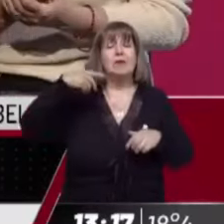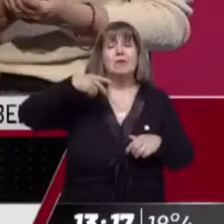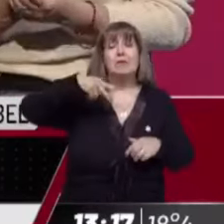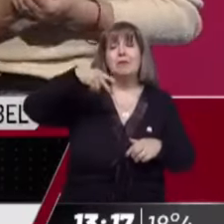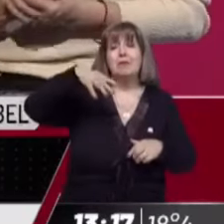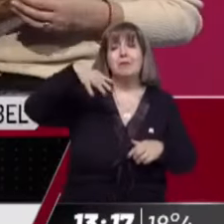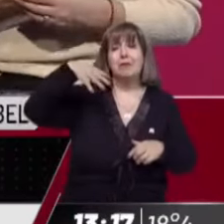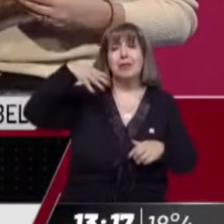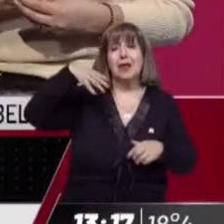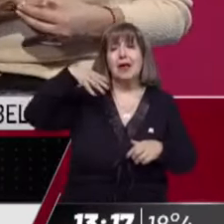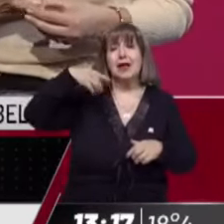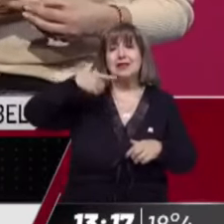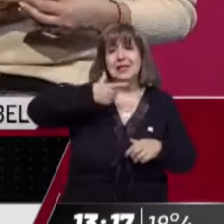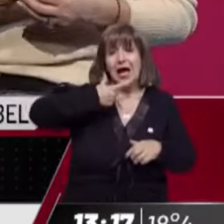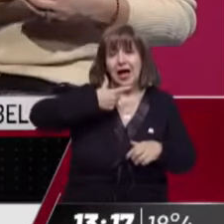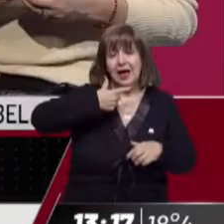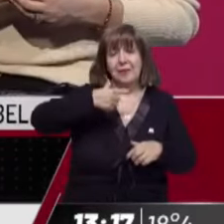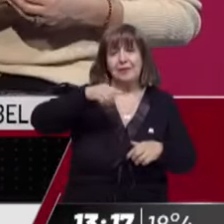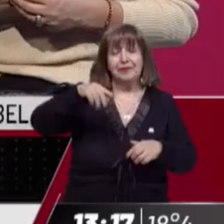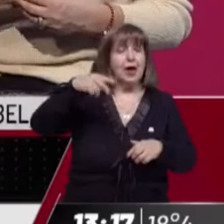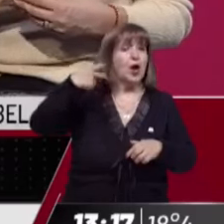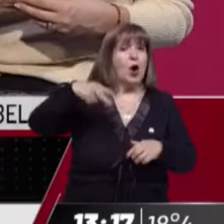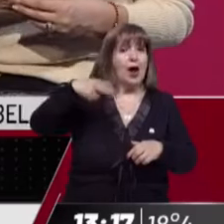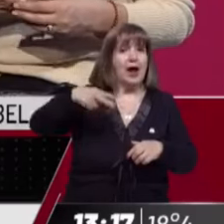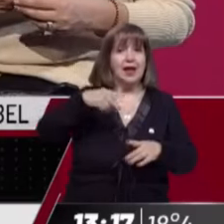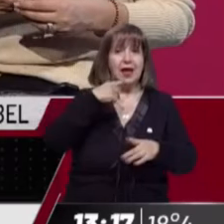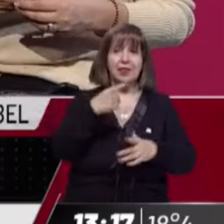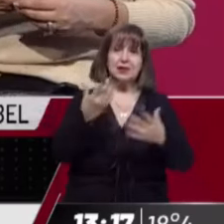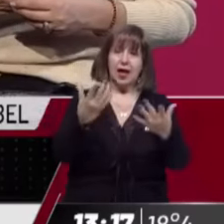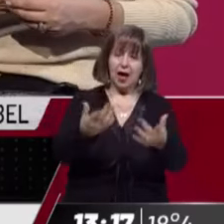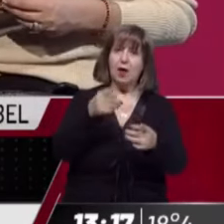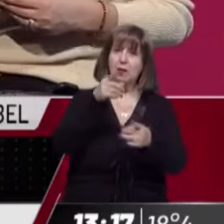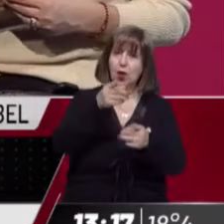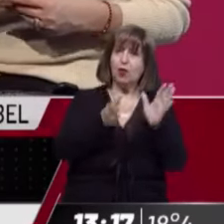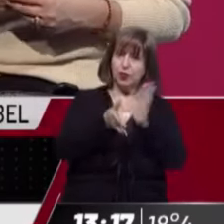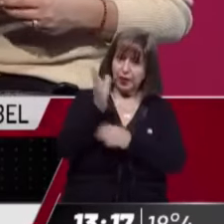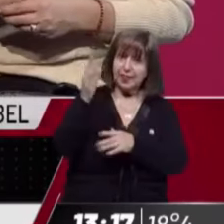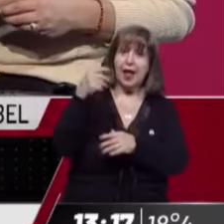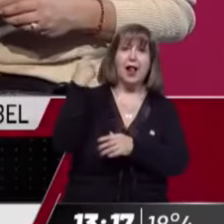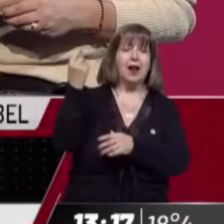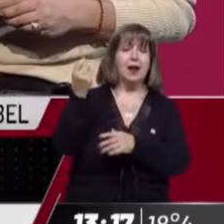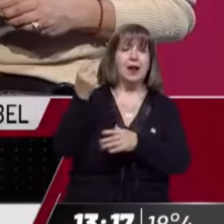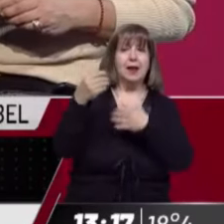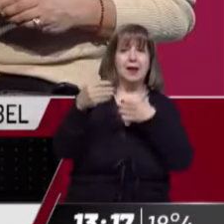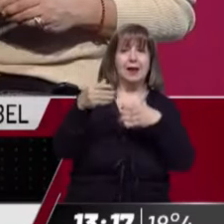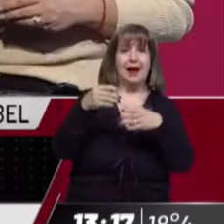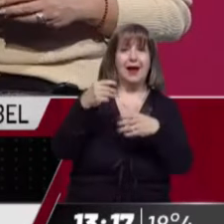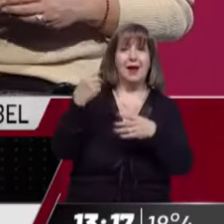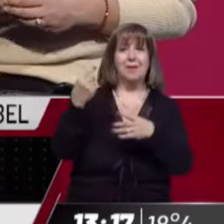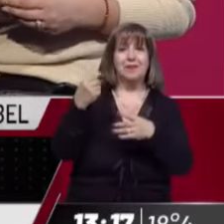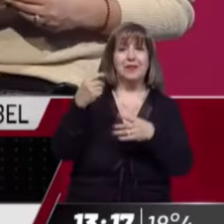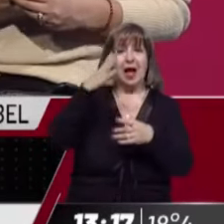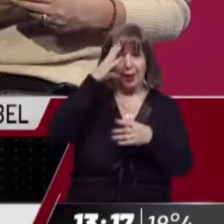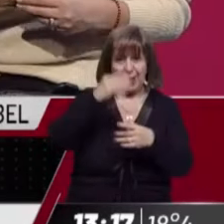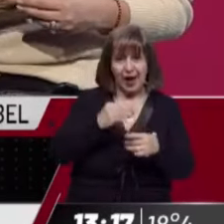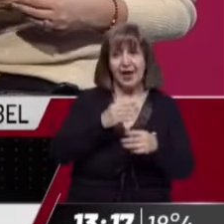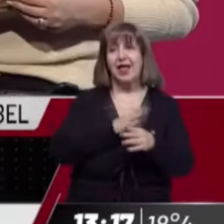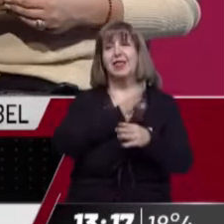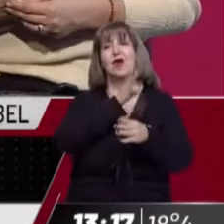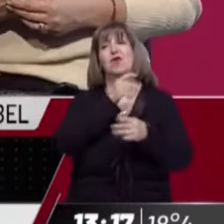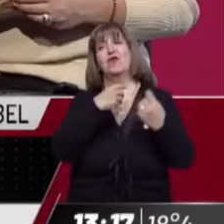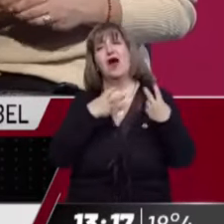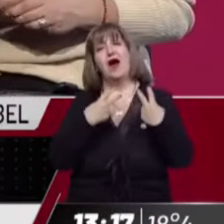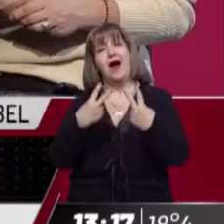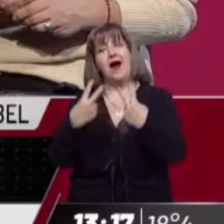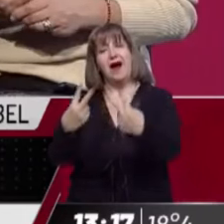alguna forma camino a la tarea que ibas desarrollando, porque vos arrancaste por Alvear y fíjate cómo ahora has